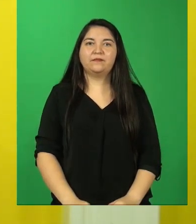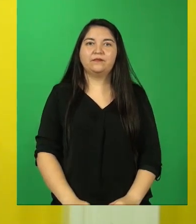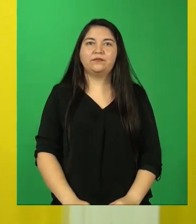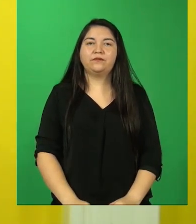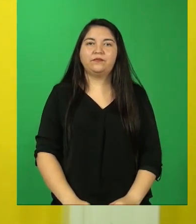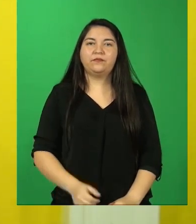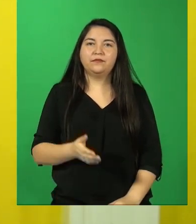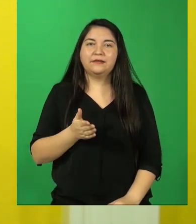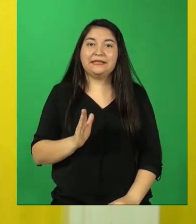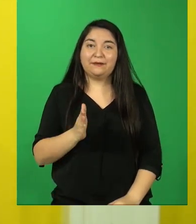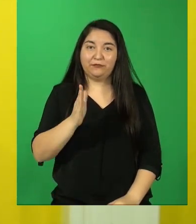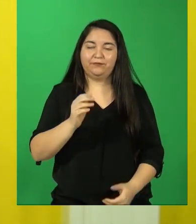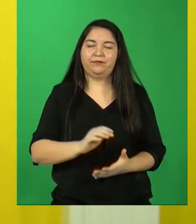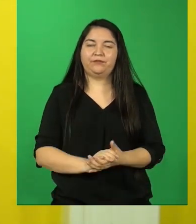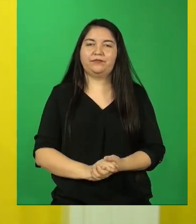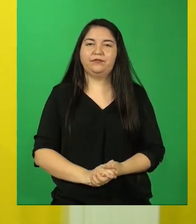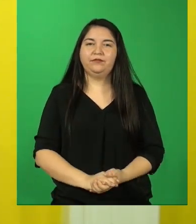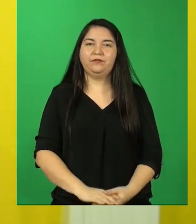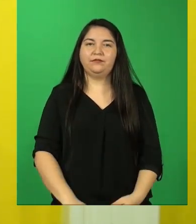Sigamos.